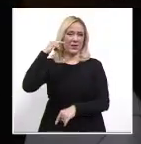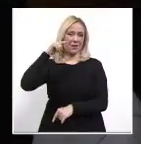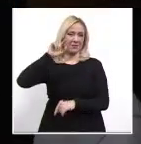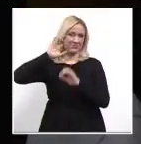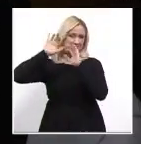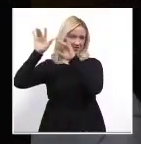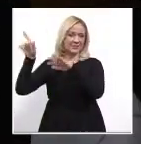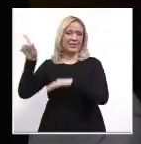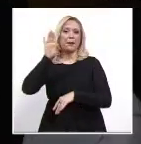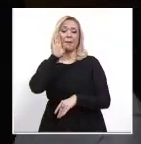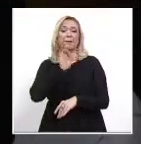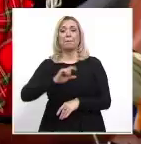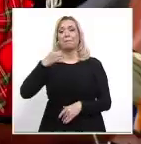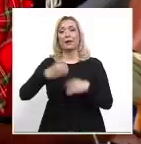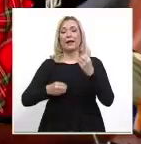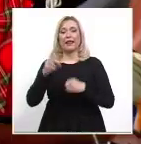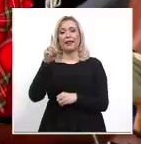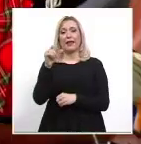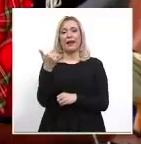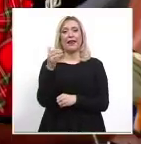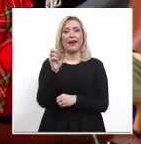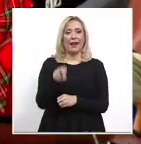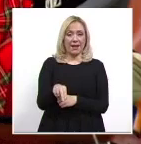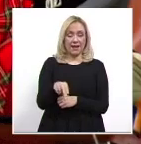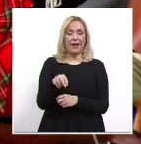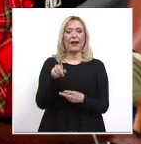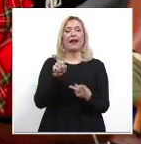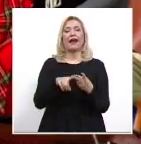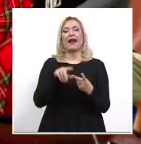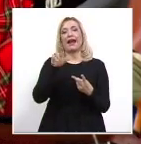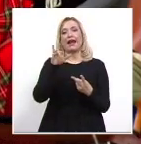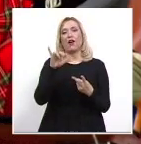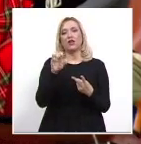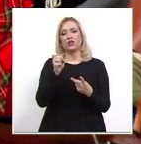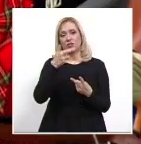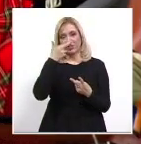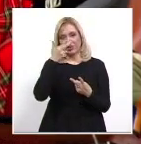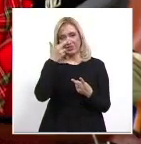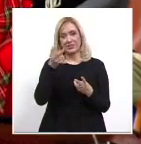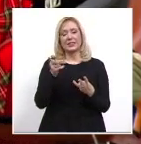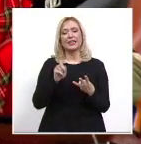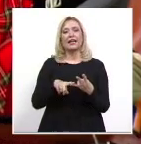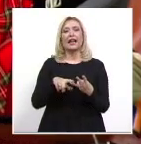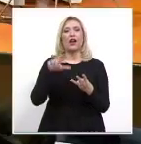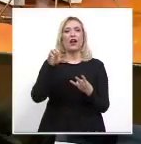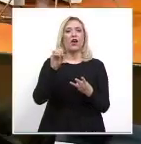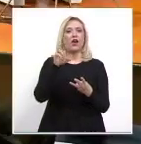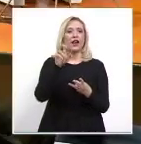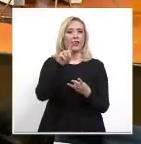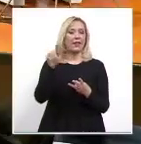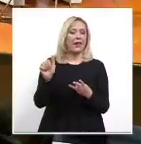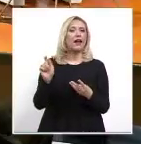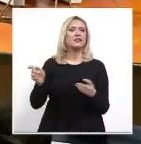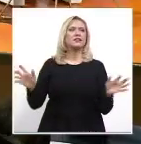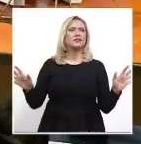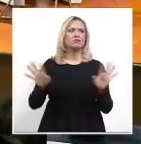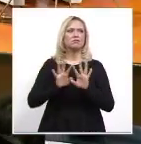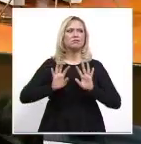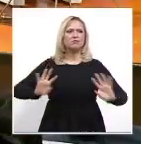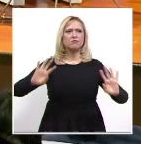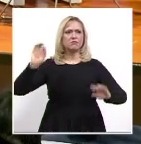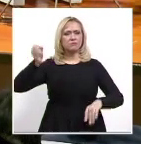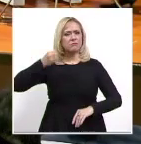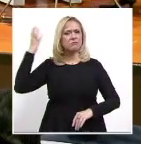ministro Alberto Pérez Dayán y las ministras Ana Margarita Ríos Farjat y Loreta Ortiz Alf participaron en el